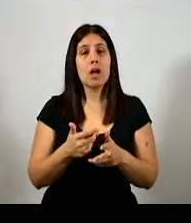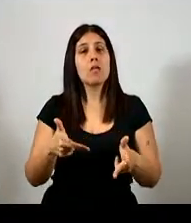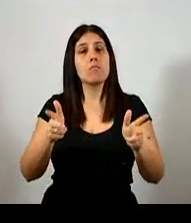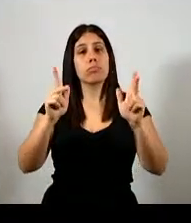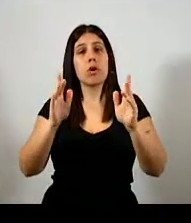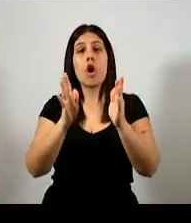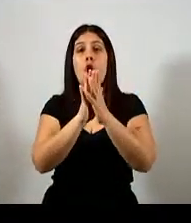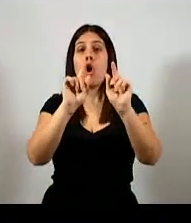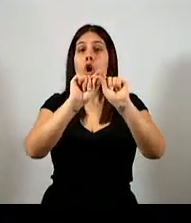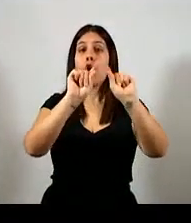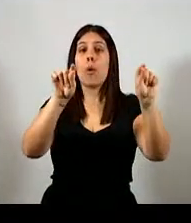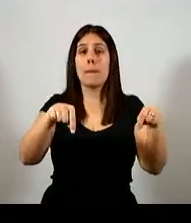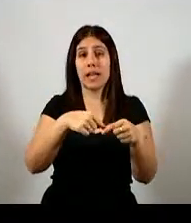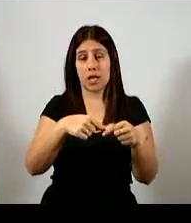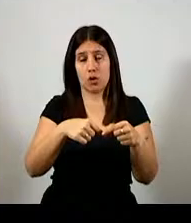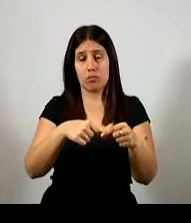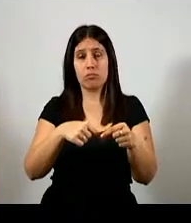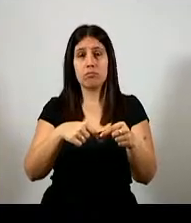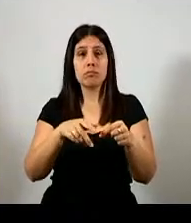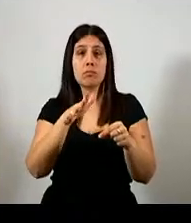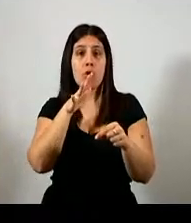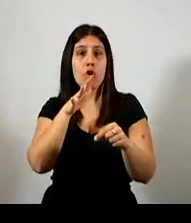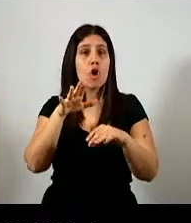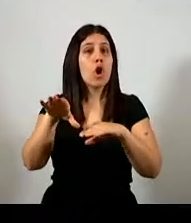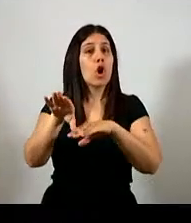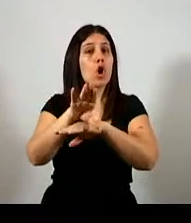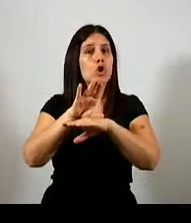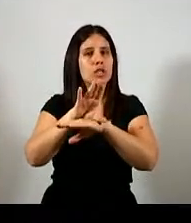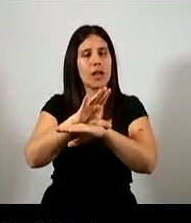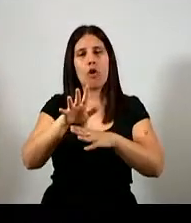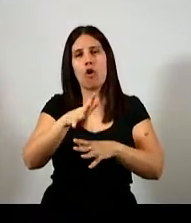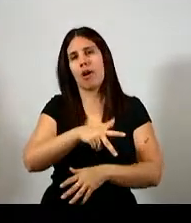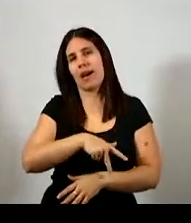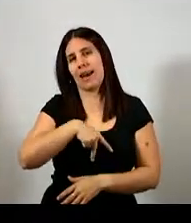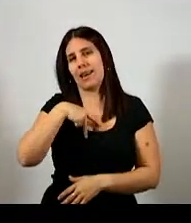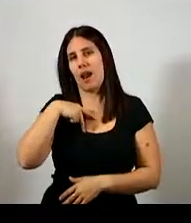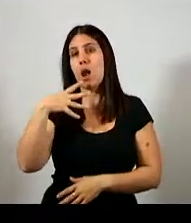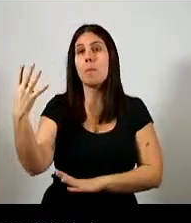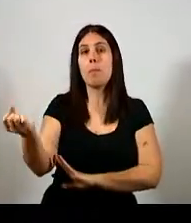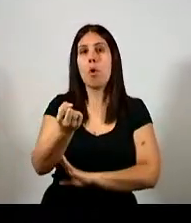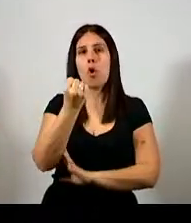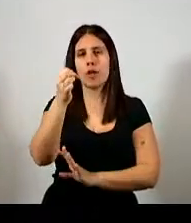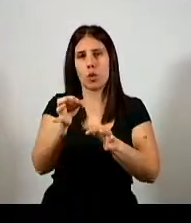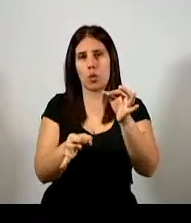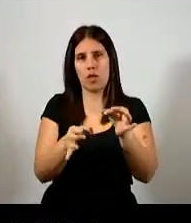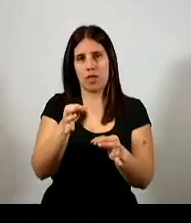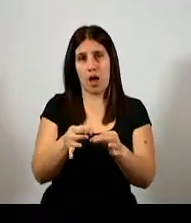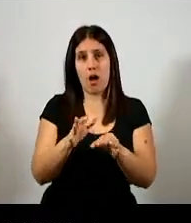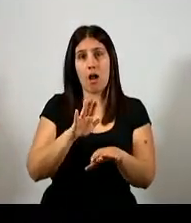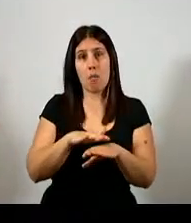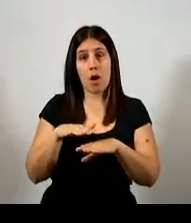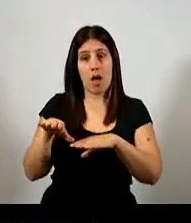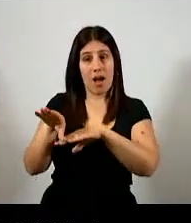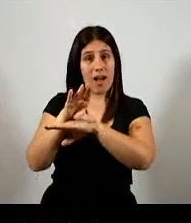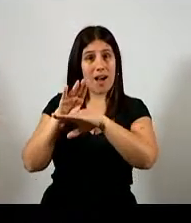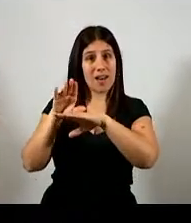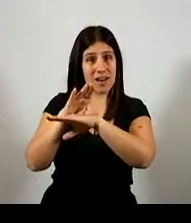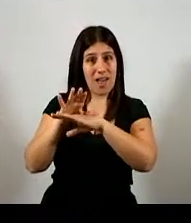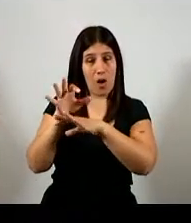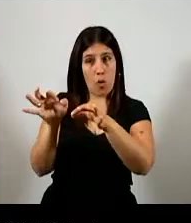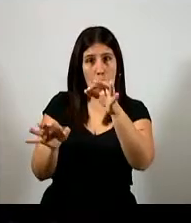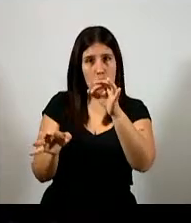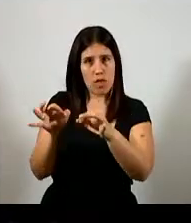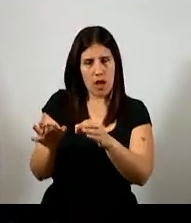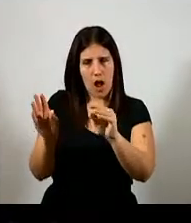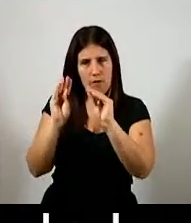de colaboración con el Consejo General del Poder Judicial para formar a los miembros de la carrera judicial y al